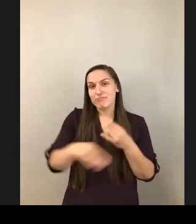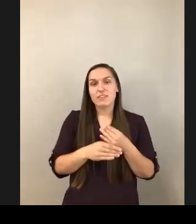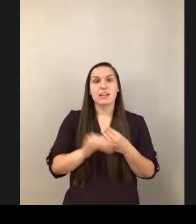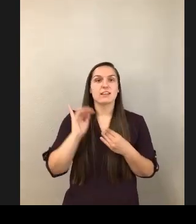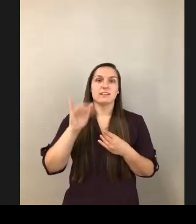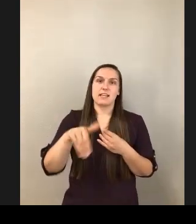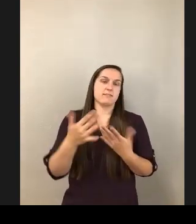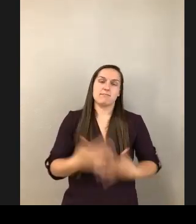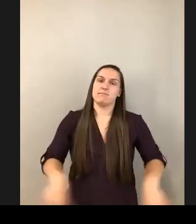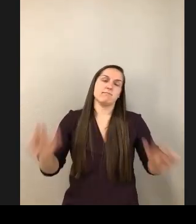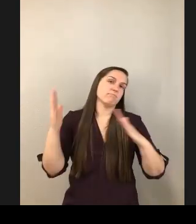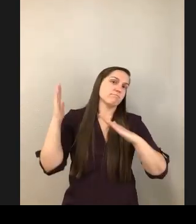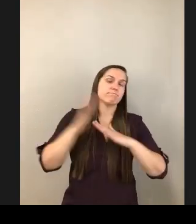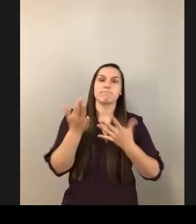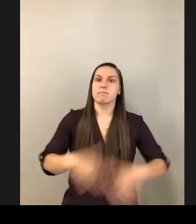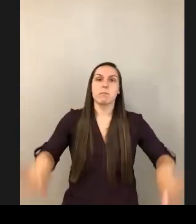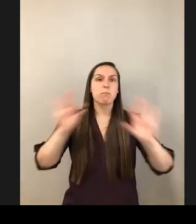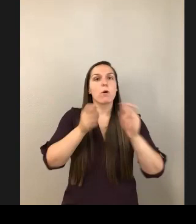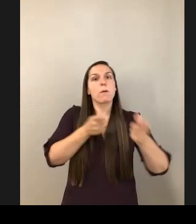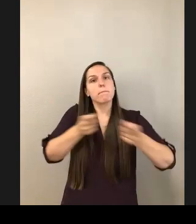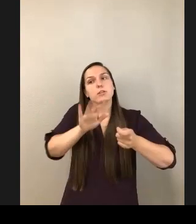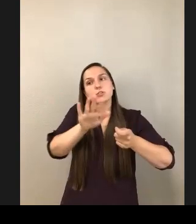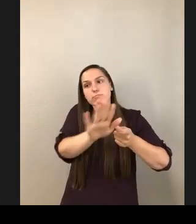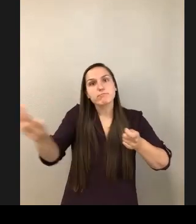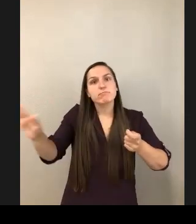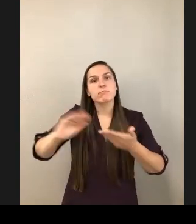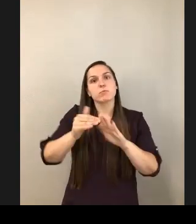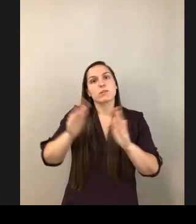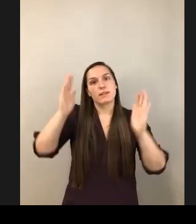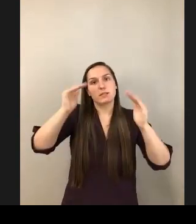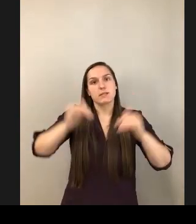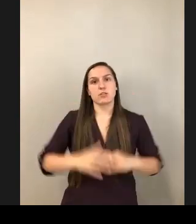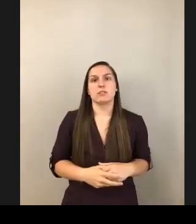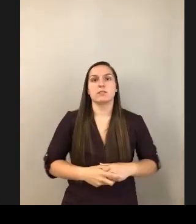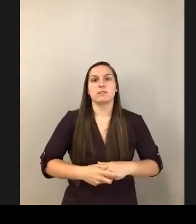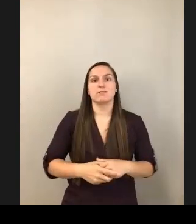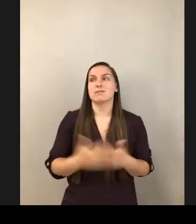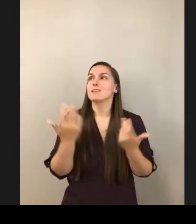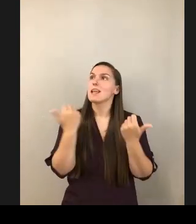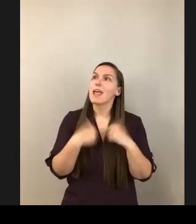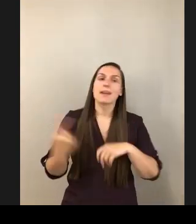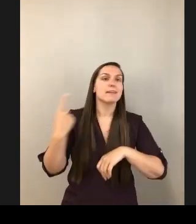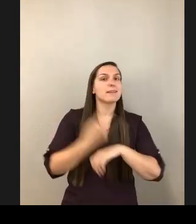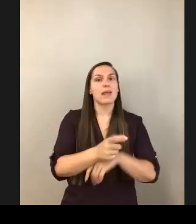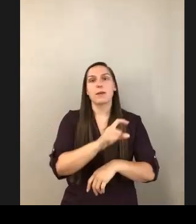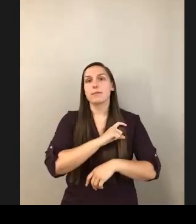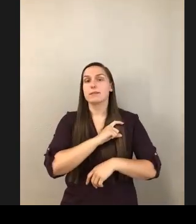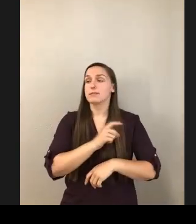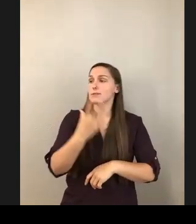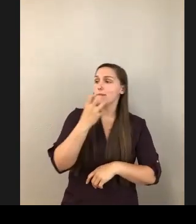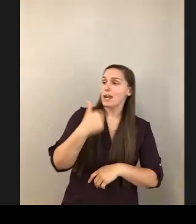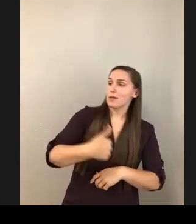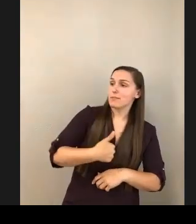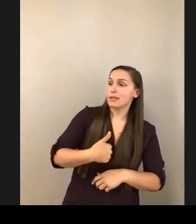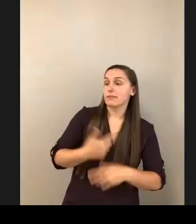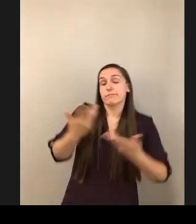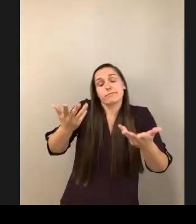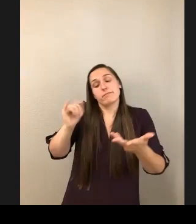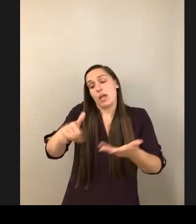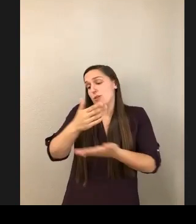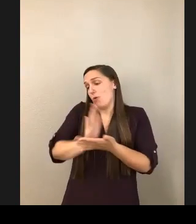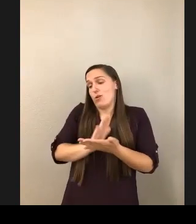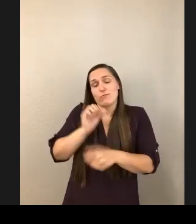Solamente voy a agregar que es tiempo de manejar las expectativas realistas, porque